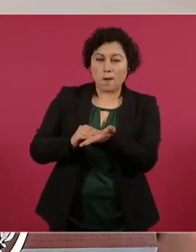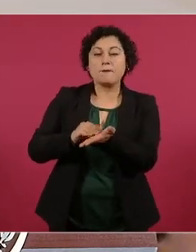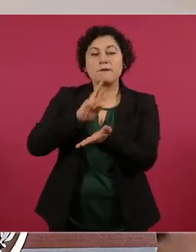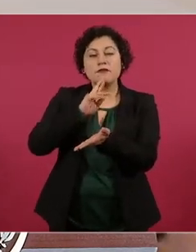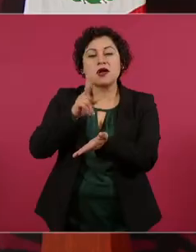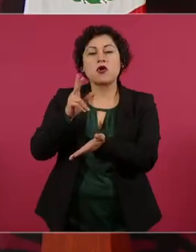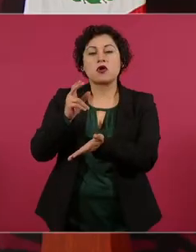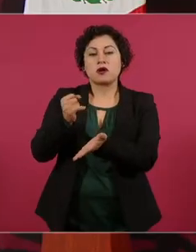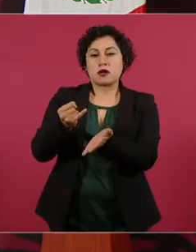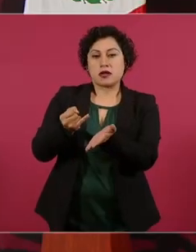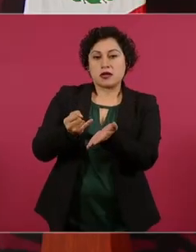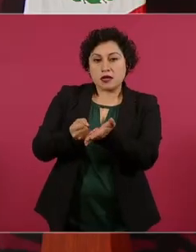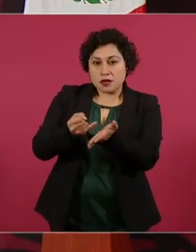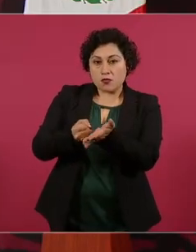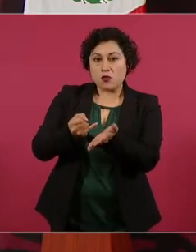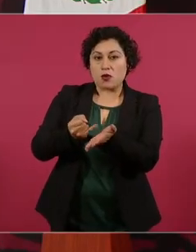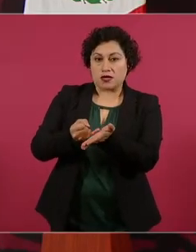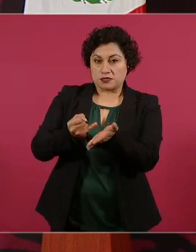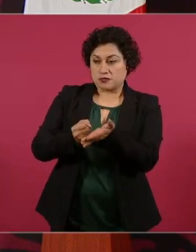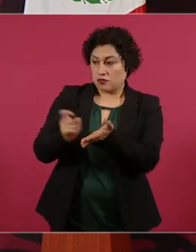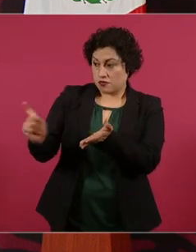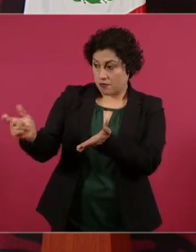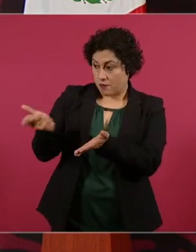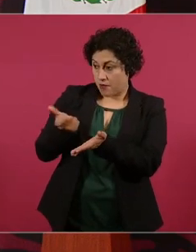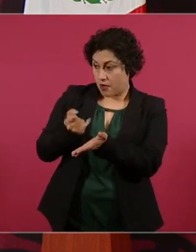derecho para fortalecer a Pemex,